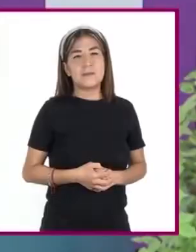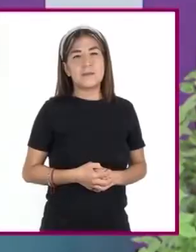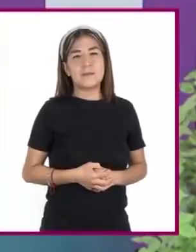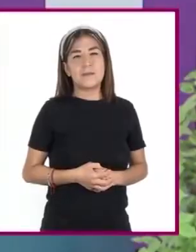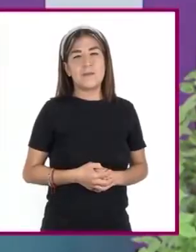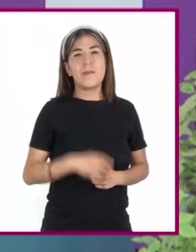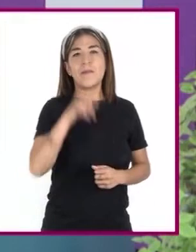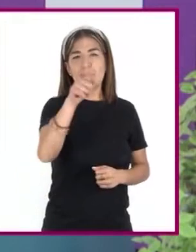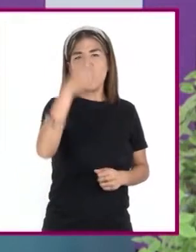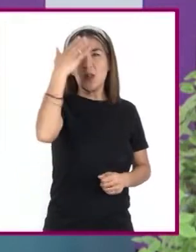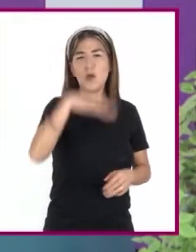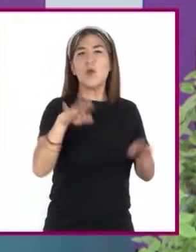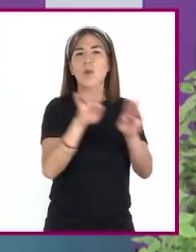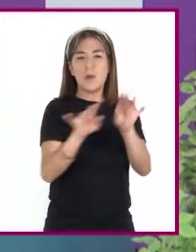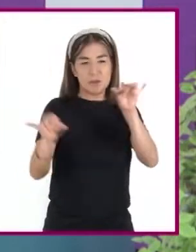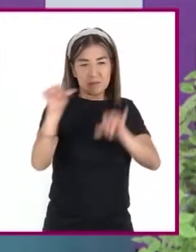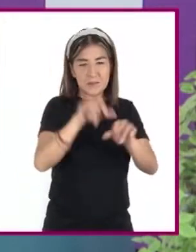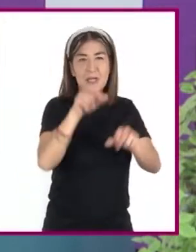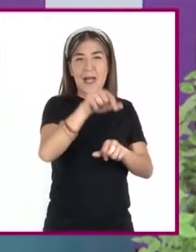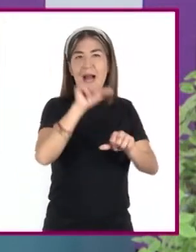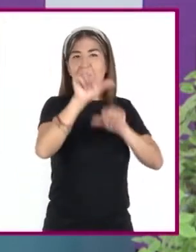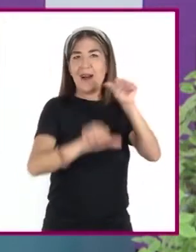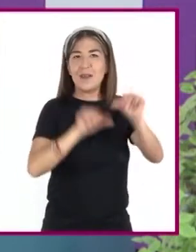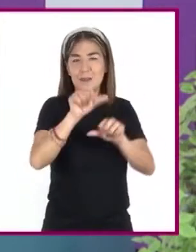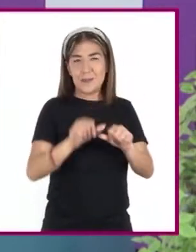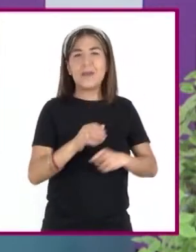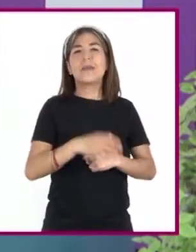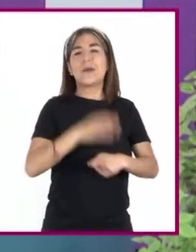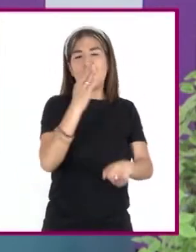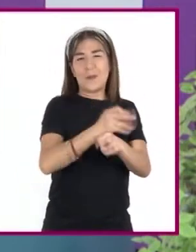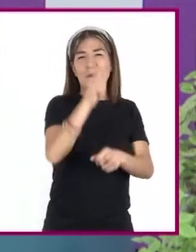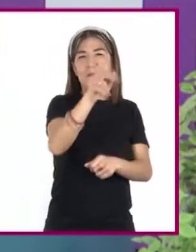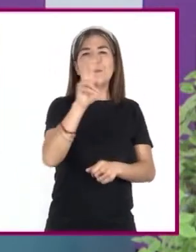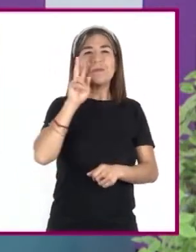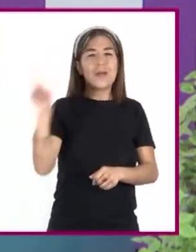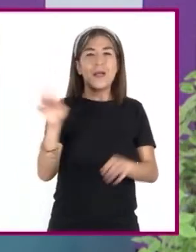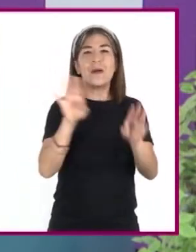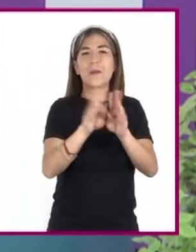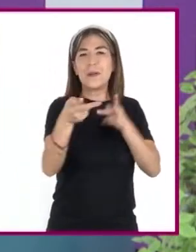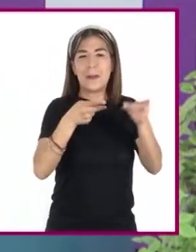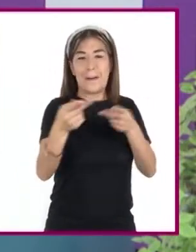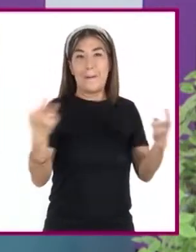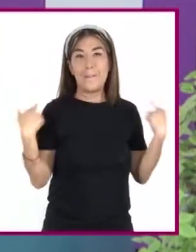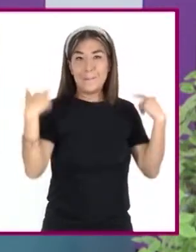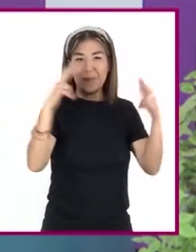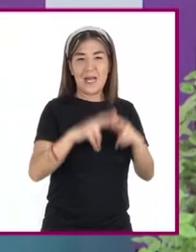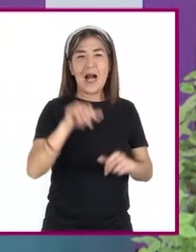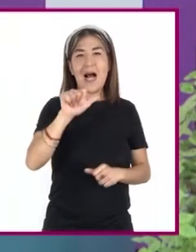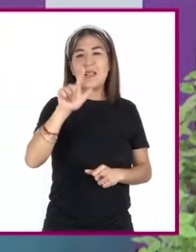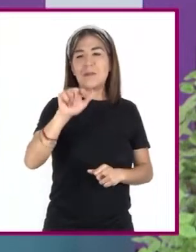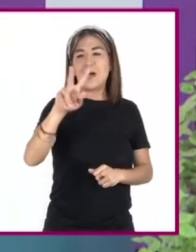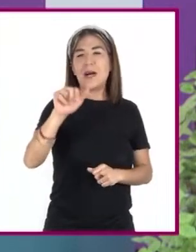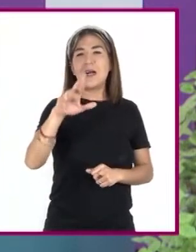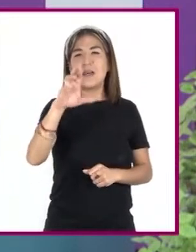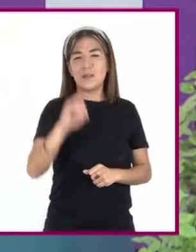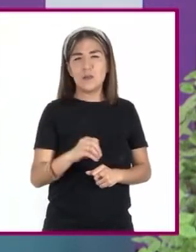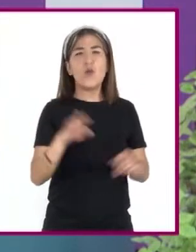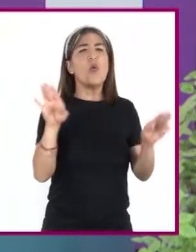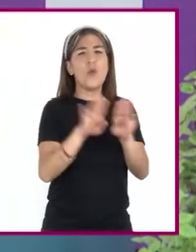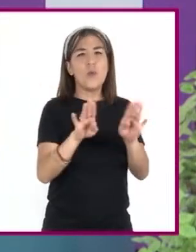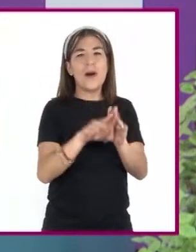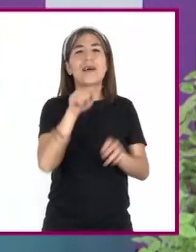¿Saben cómo es la estructura de un átomo? Les invitamos a observar lo que ha preparado el maestro Álvaro Fernando por medio